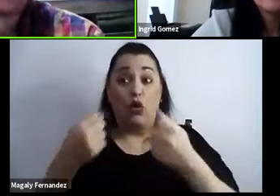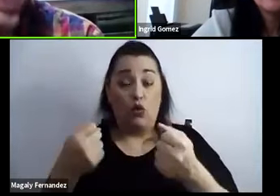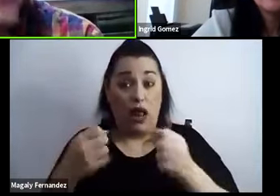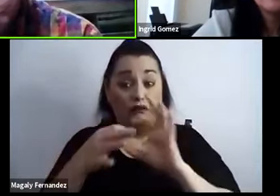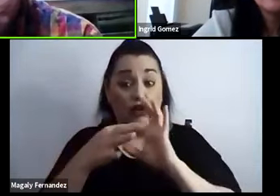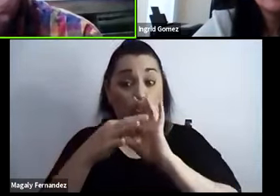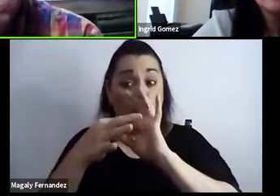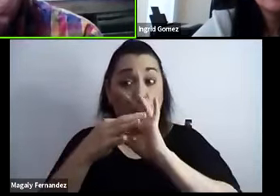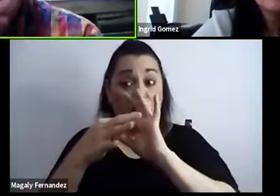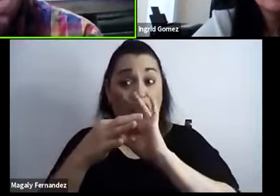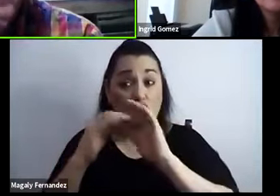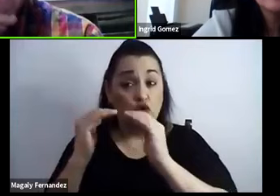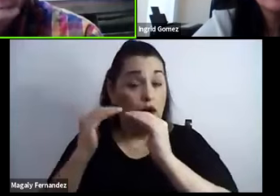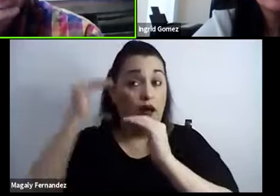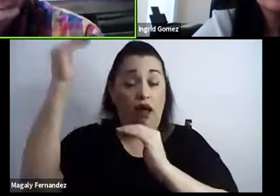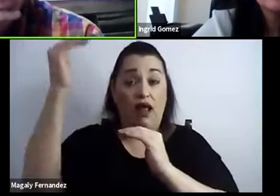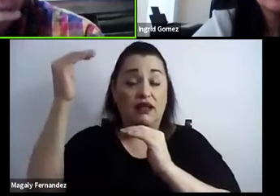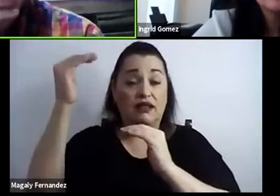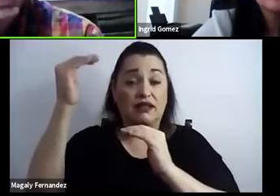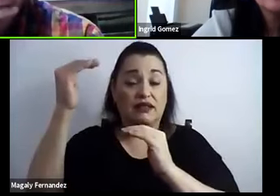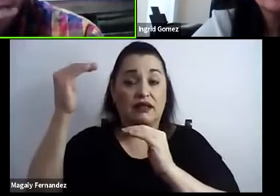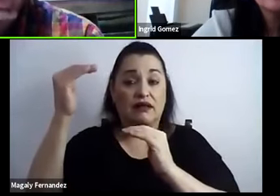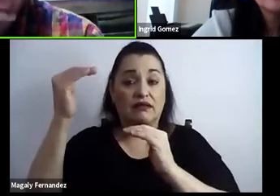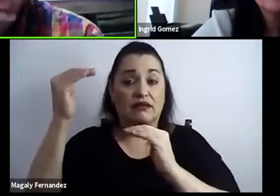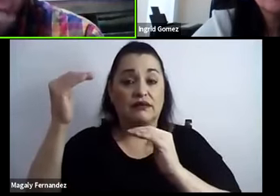correlación altísima, son casi